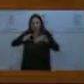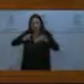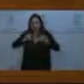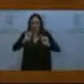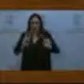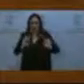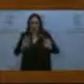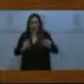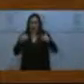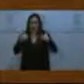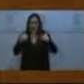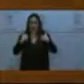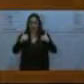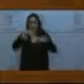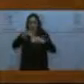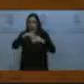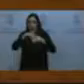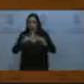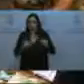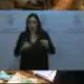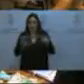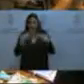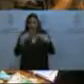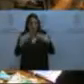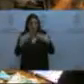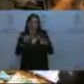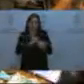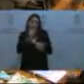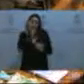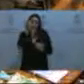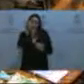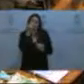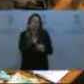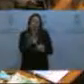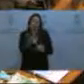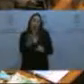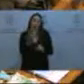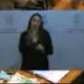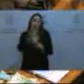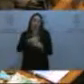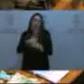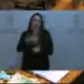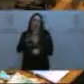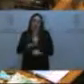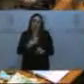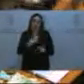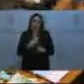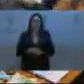competencias autonómicas. Muchas gracias y esperamos su voto favorable.